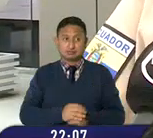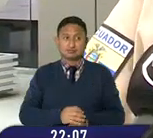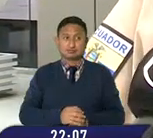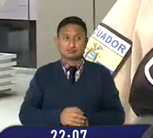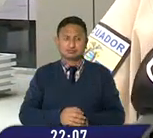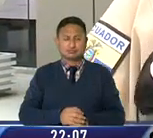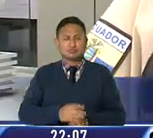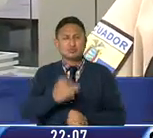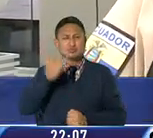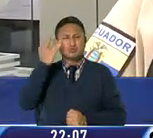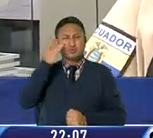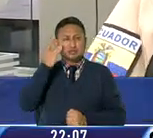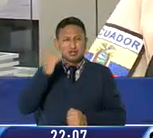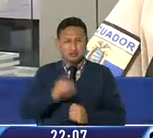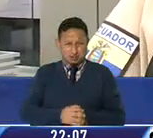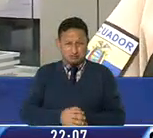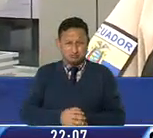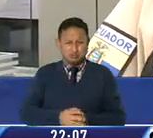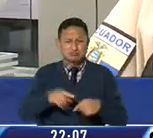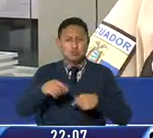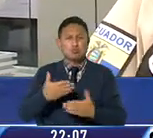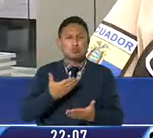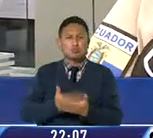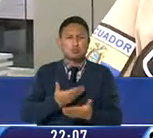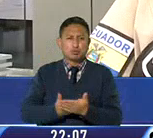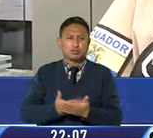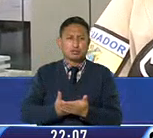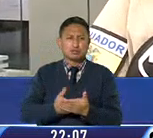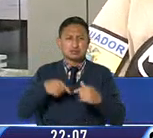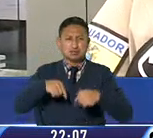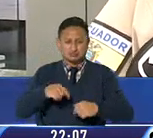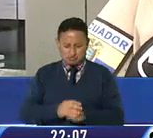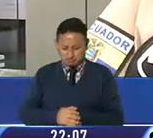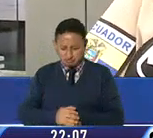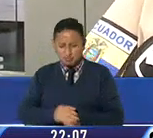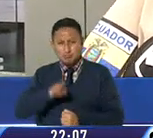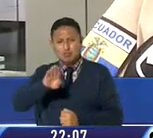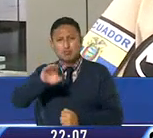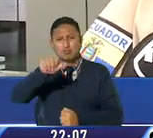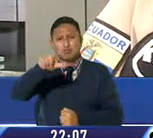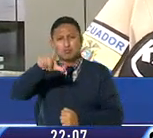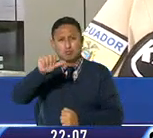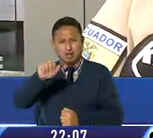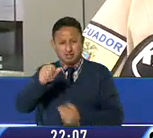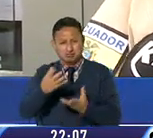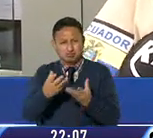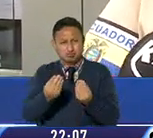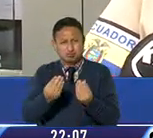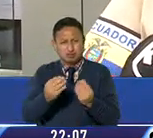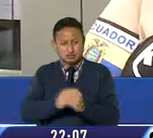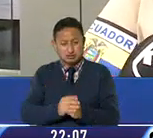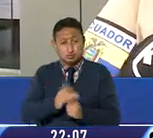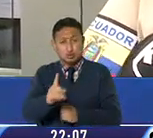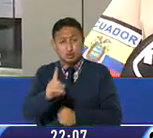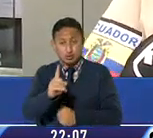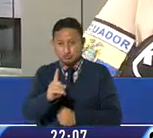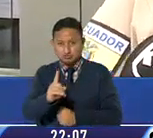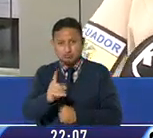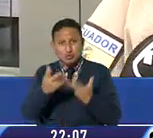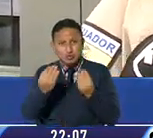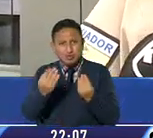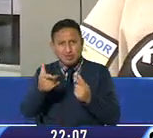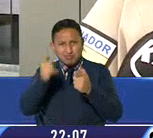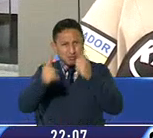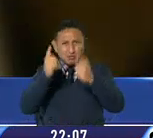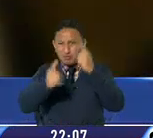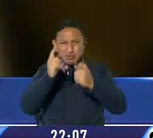de que existe como evidencias bastantes indicios balísticos. Es decir, no fue solamente un disparo, sino fueron muchísimos